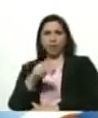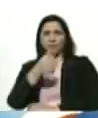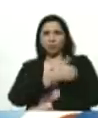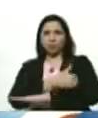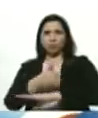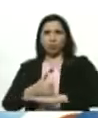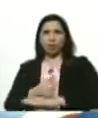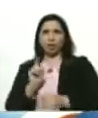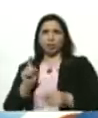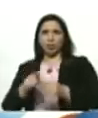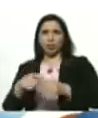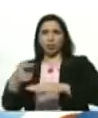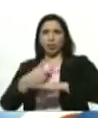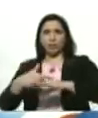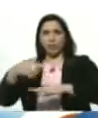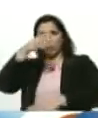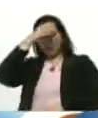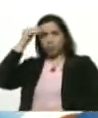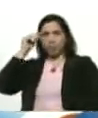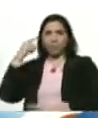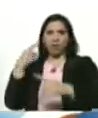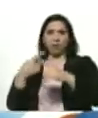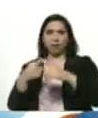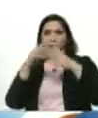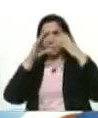ex embajador en venezuela